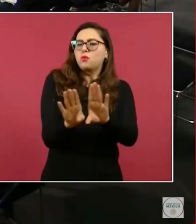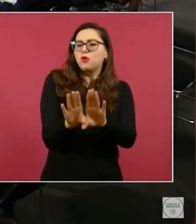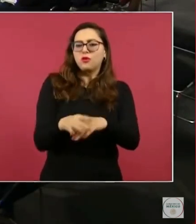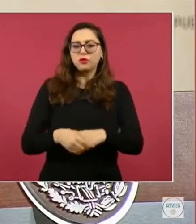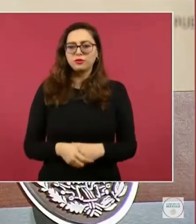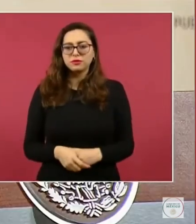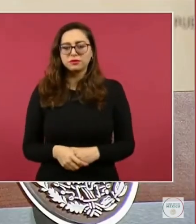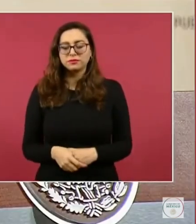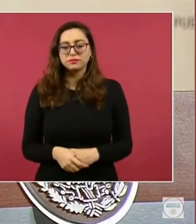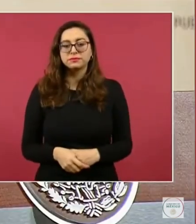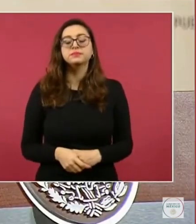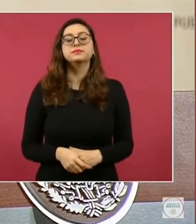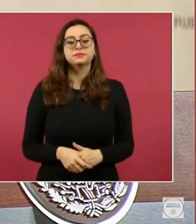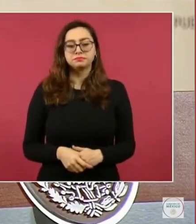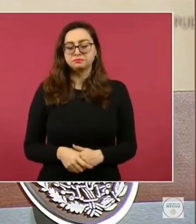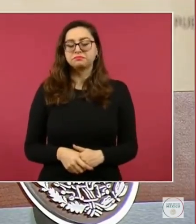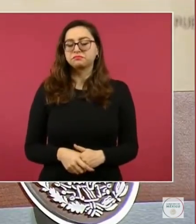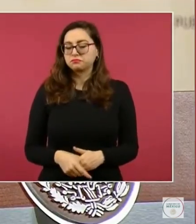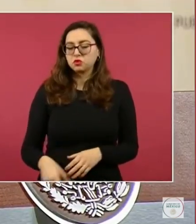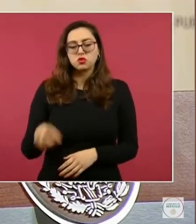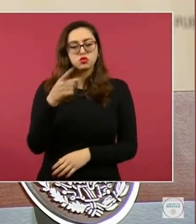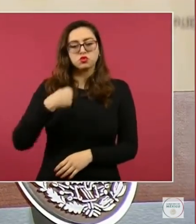Ellos no van a tener